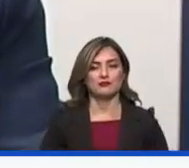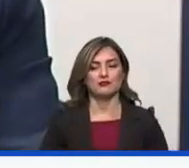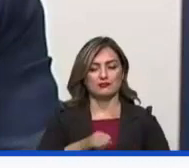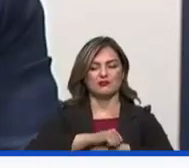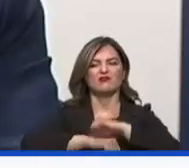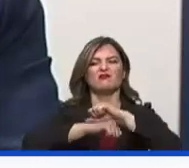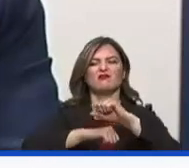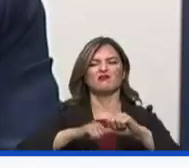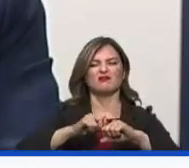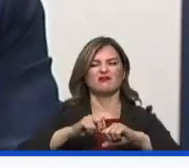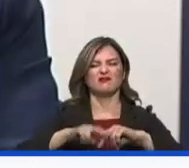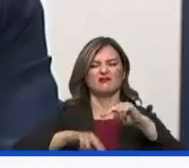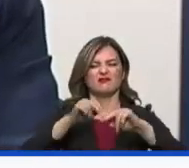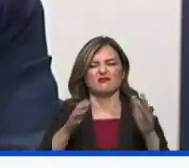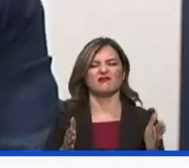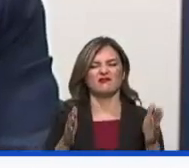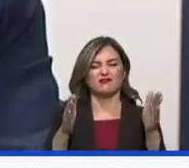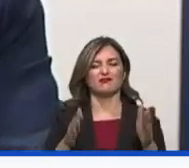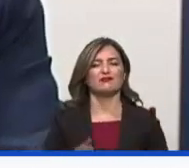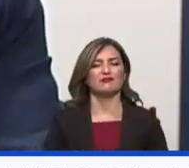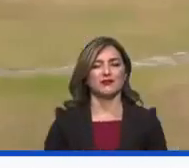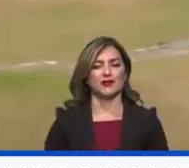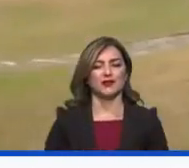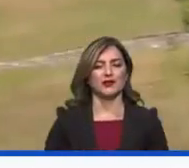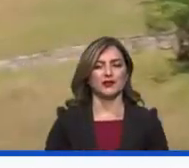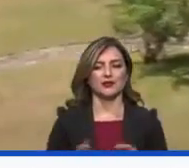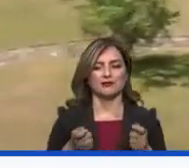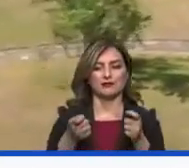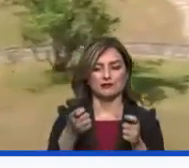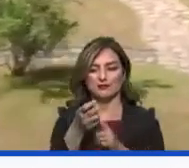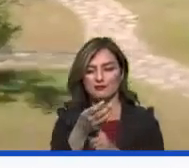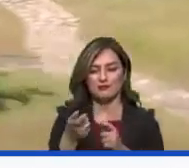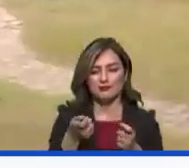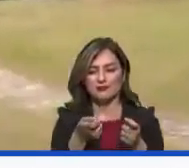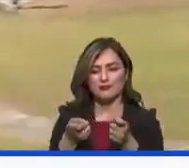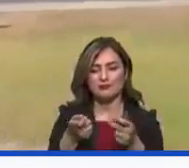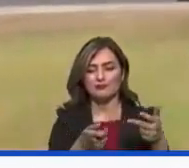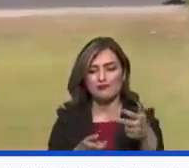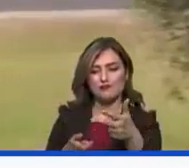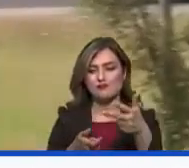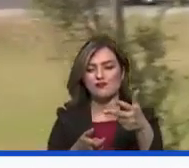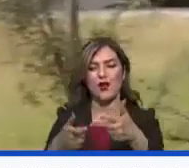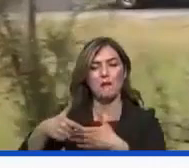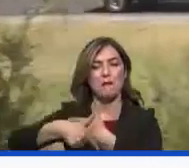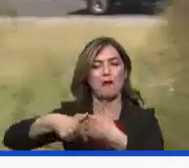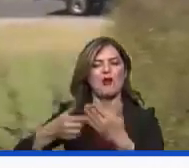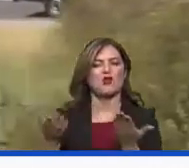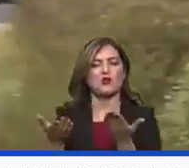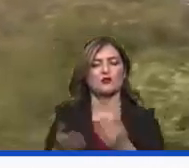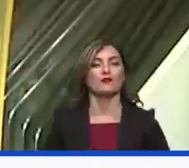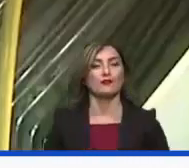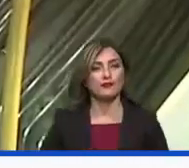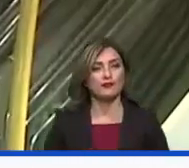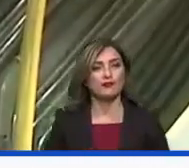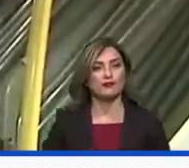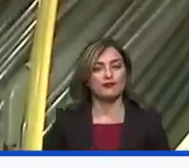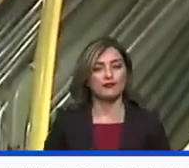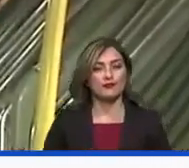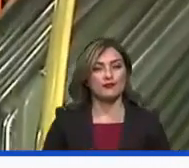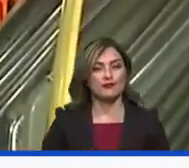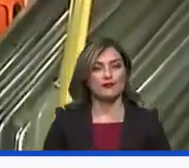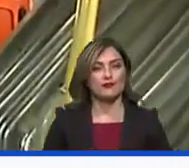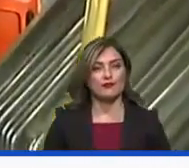estructuras, portabicicletas, GPS. No hay un tiempo establecido para que los municipios definan esta situación, que